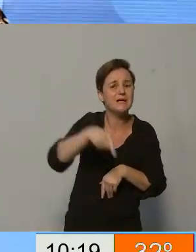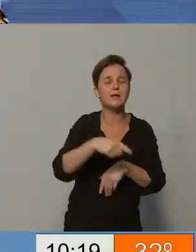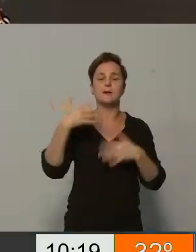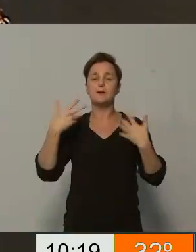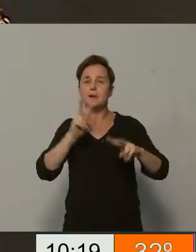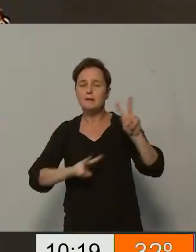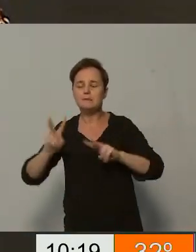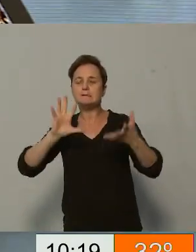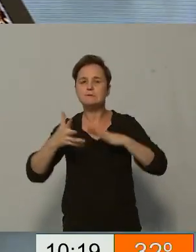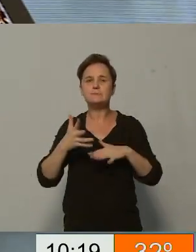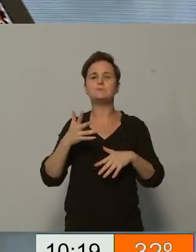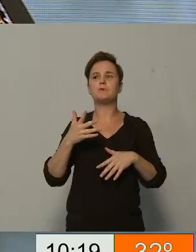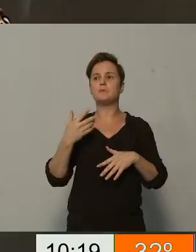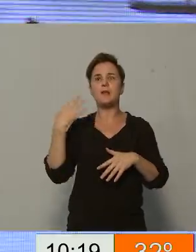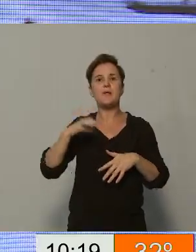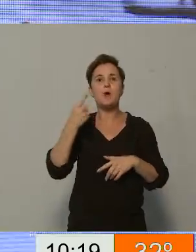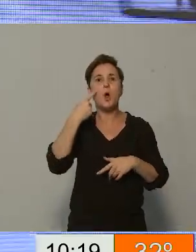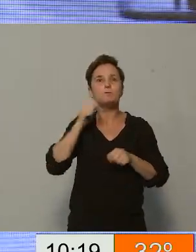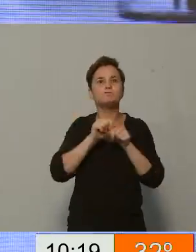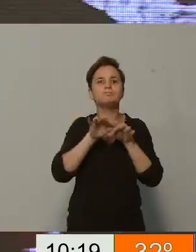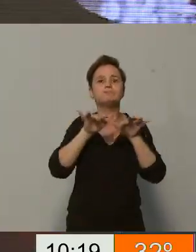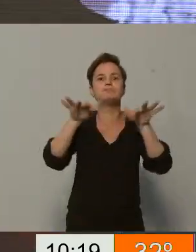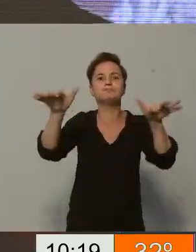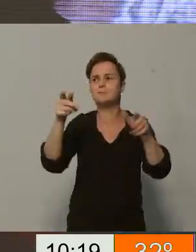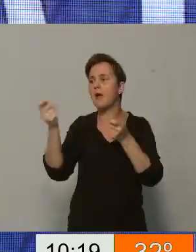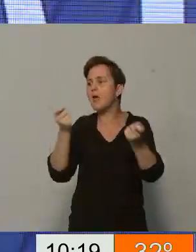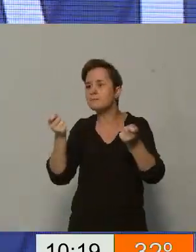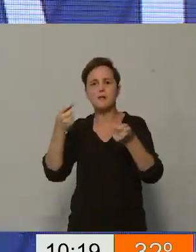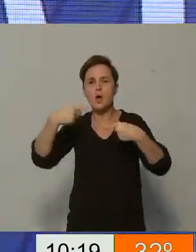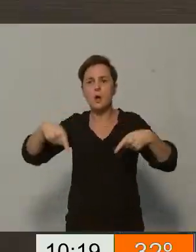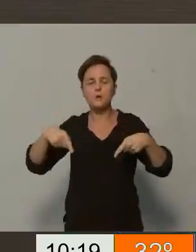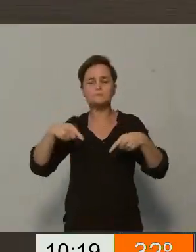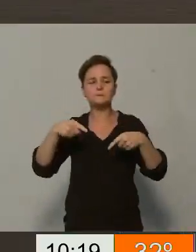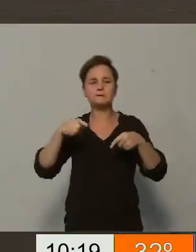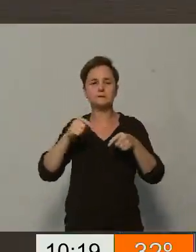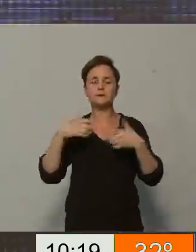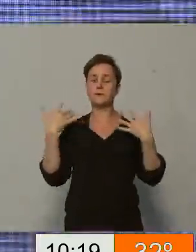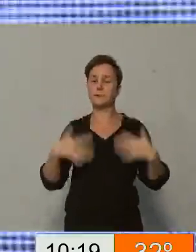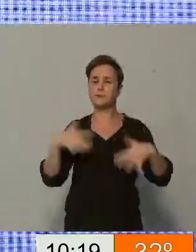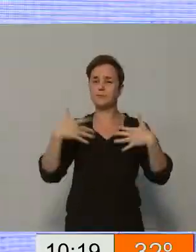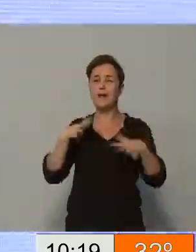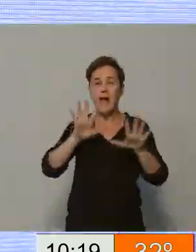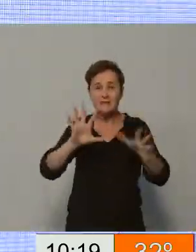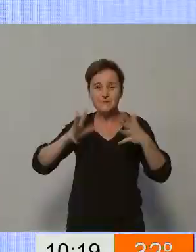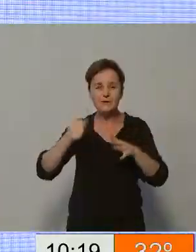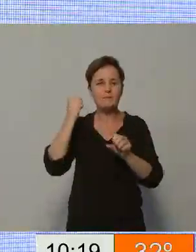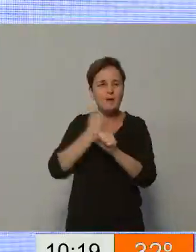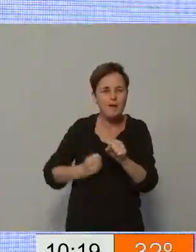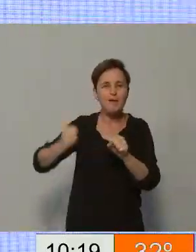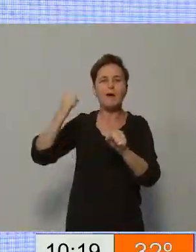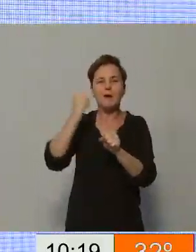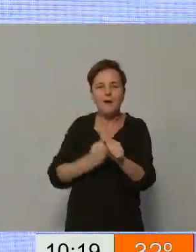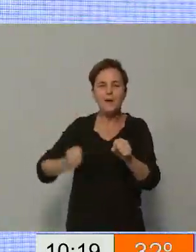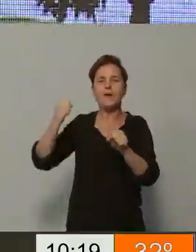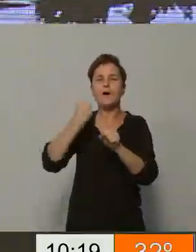llevar el conocimiento, la administración, ese quehacer, esa lógica de hacer